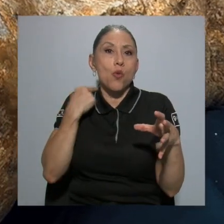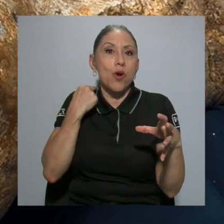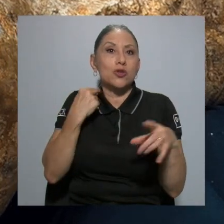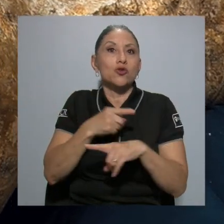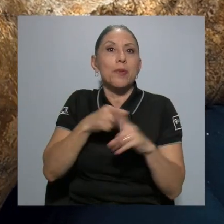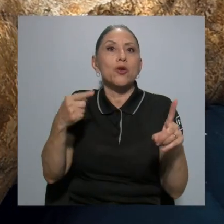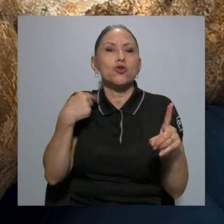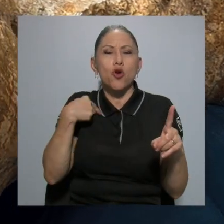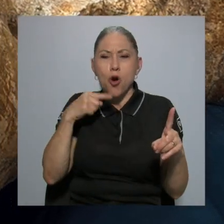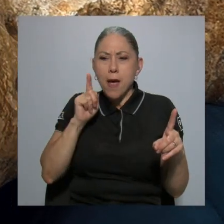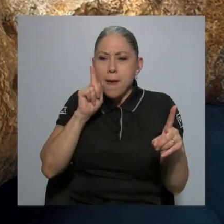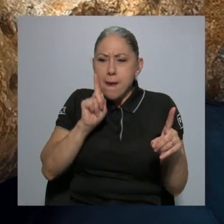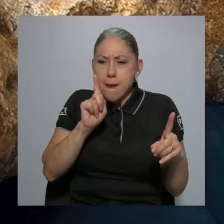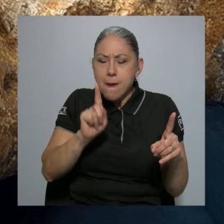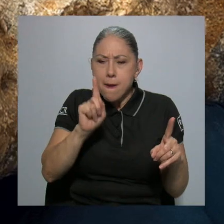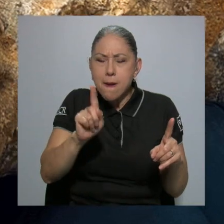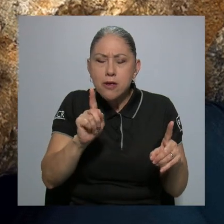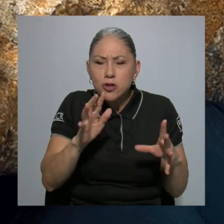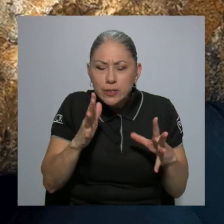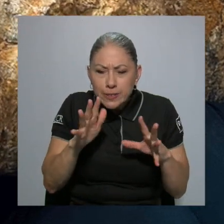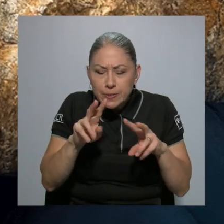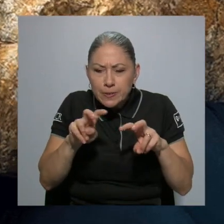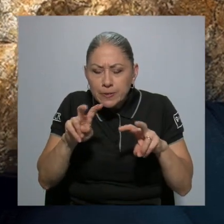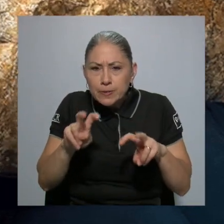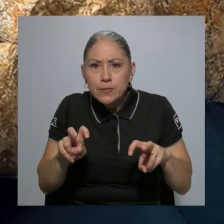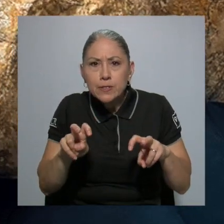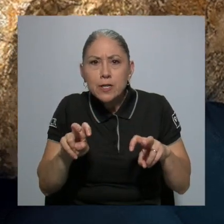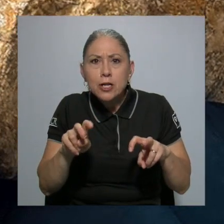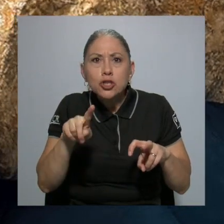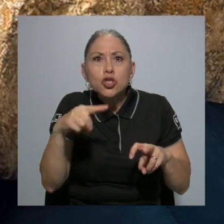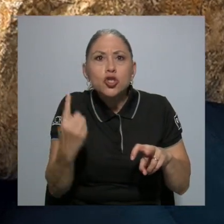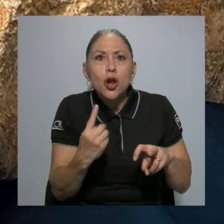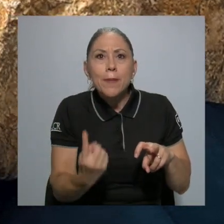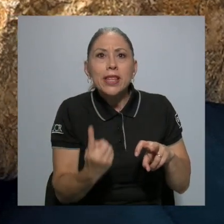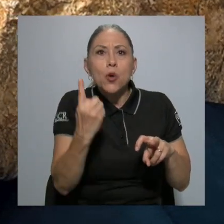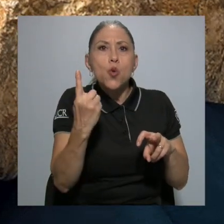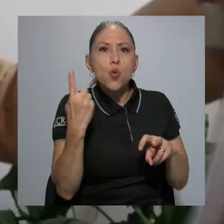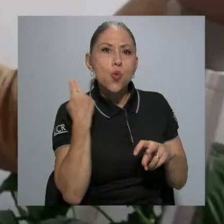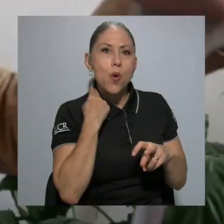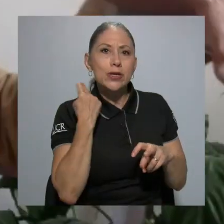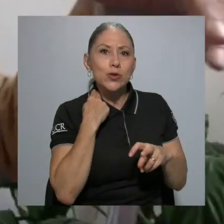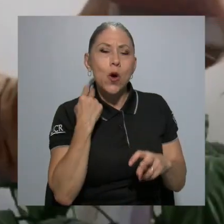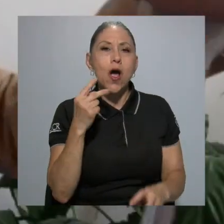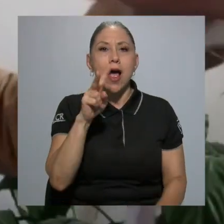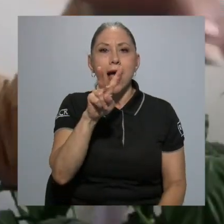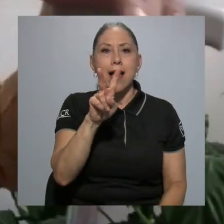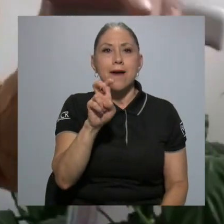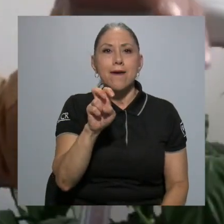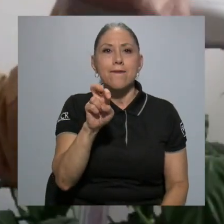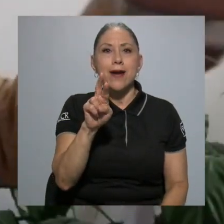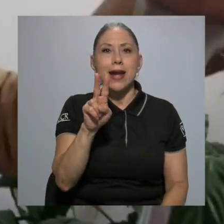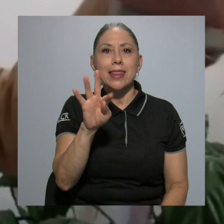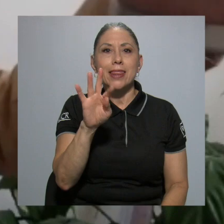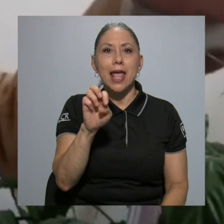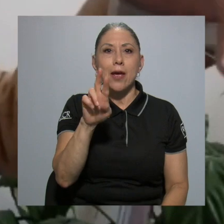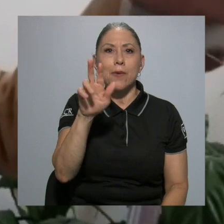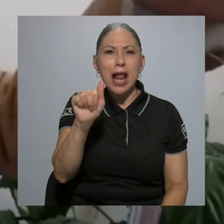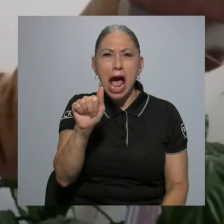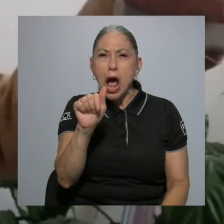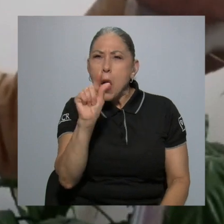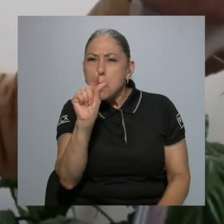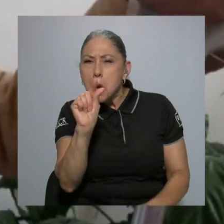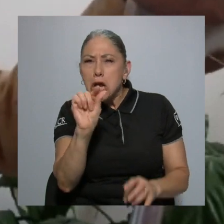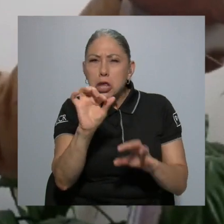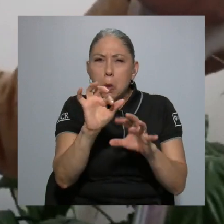un solo hueso. Era una vértebra que se había erosionado un poco, ¿no? Todavía contenía rasgos